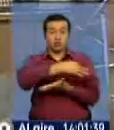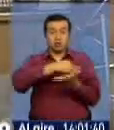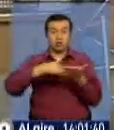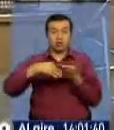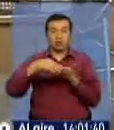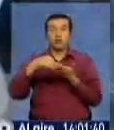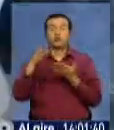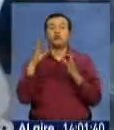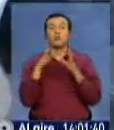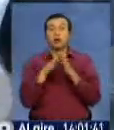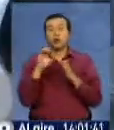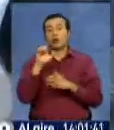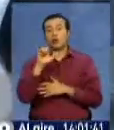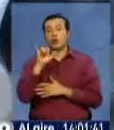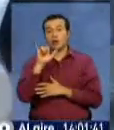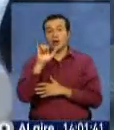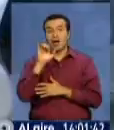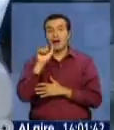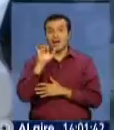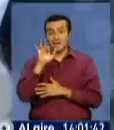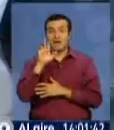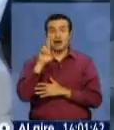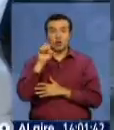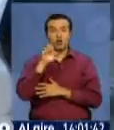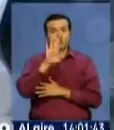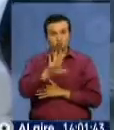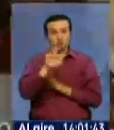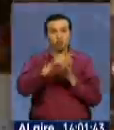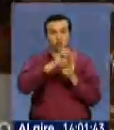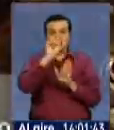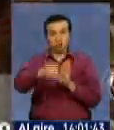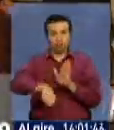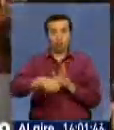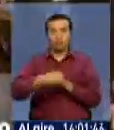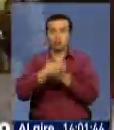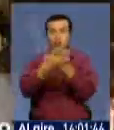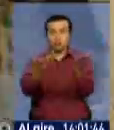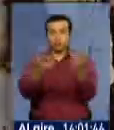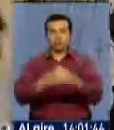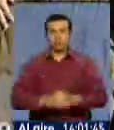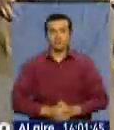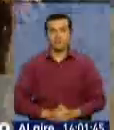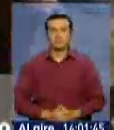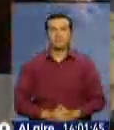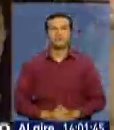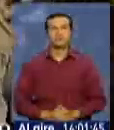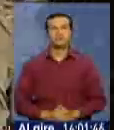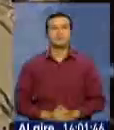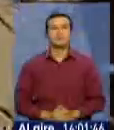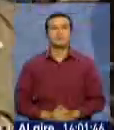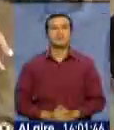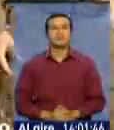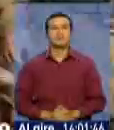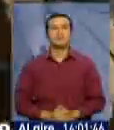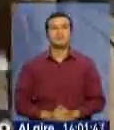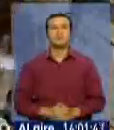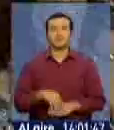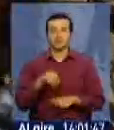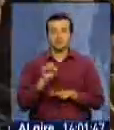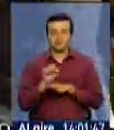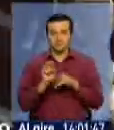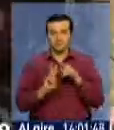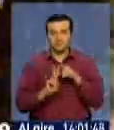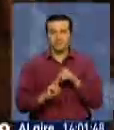Alfaro y de Tumbaco, los lugares donde puede llevar estas donaciones. ¡Fuerza tarea! ¡Rescate! Eduardo